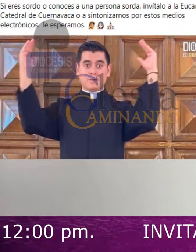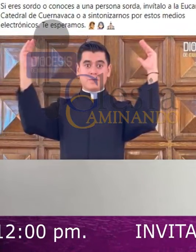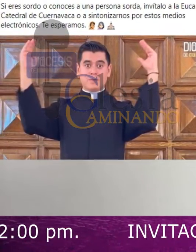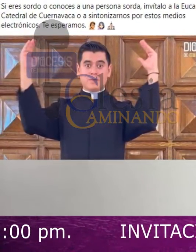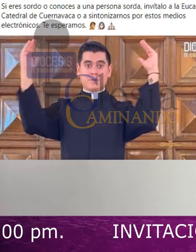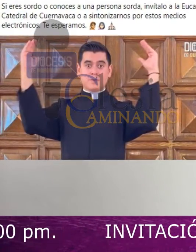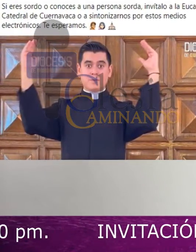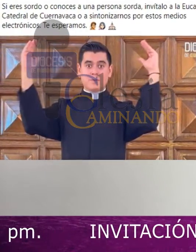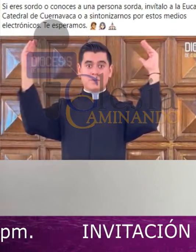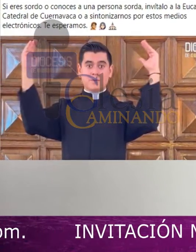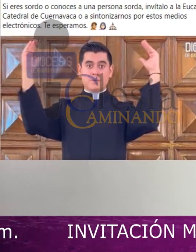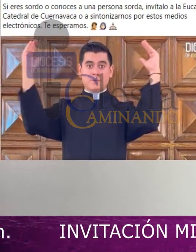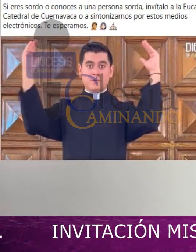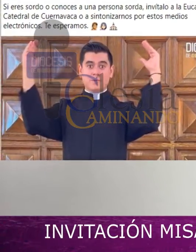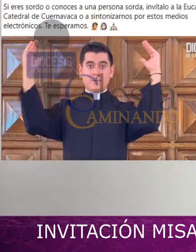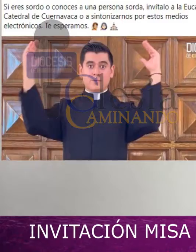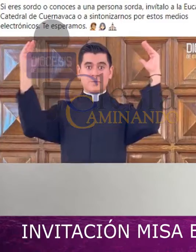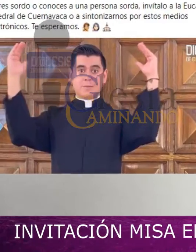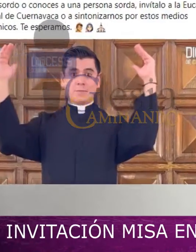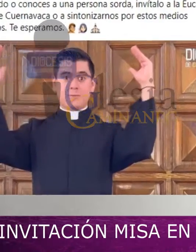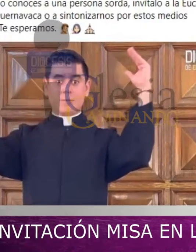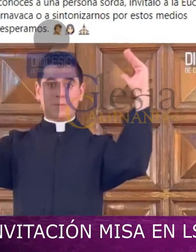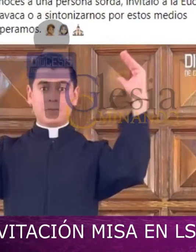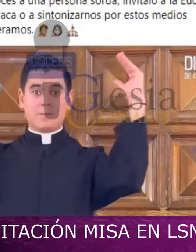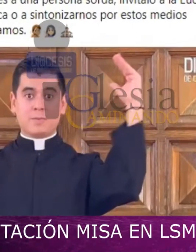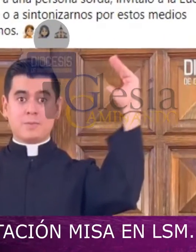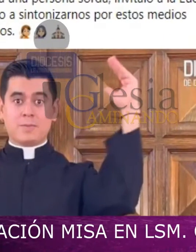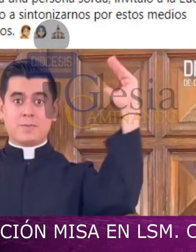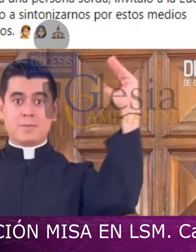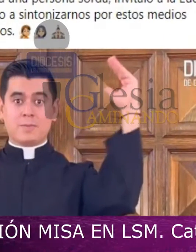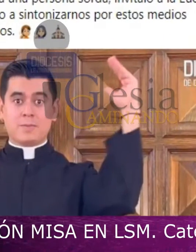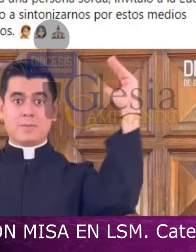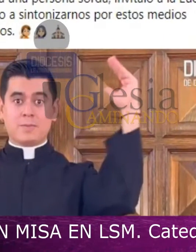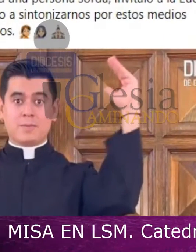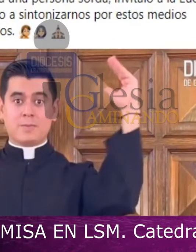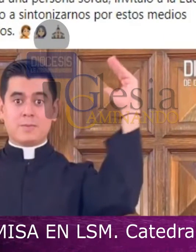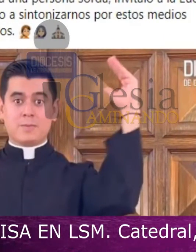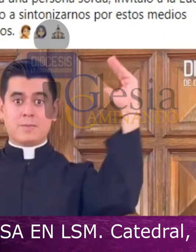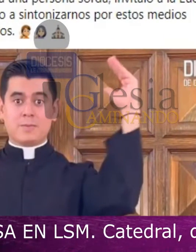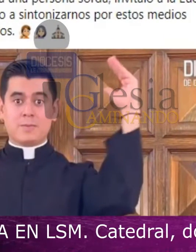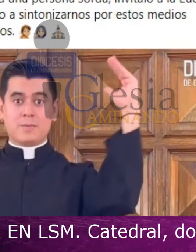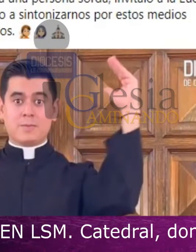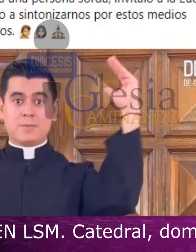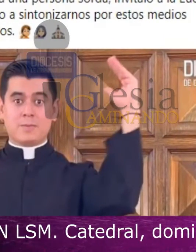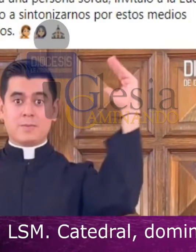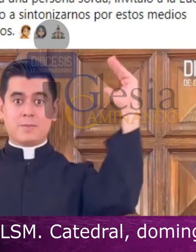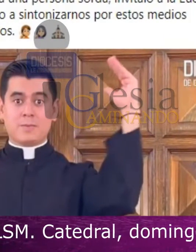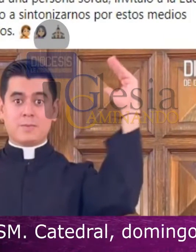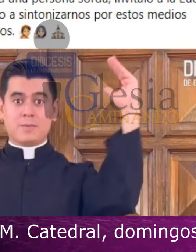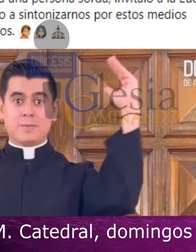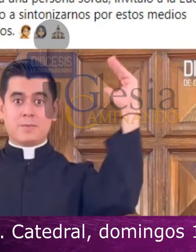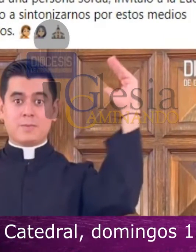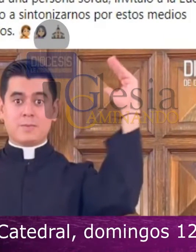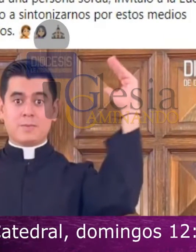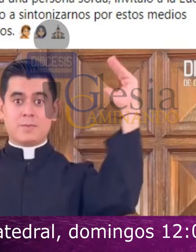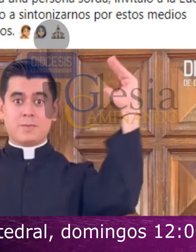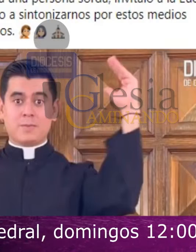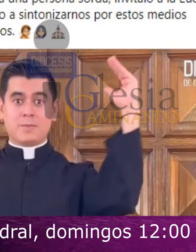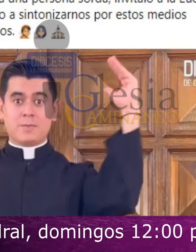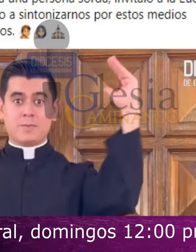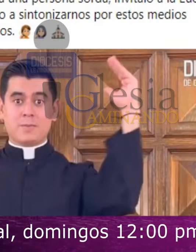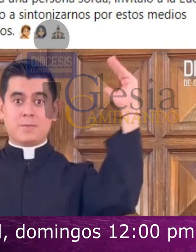las 12 del día en Catedral, presidida por Monseñor Ramón Castro Castro, la cual se transmite también con lengua de